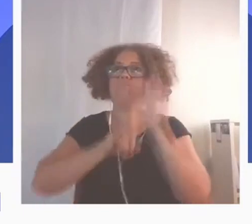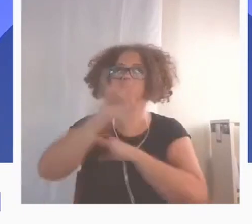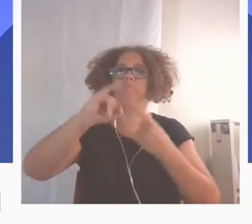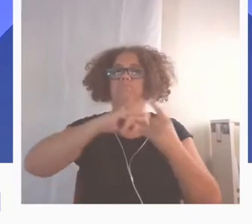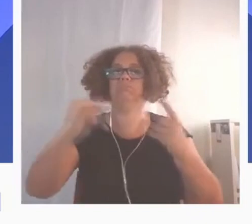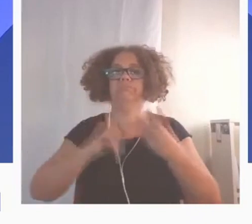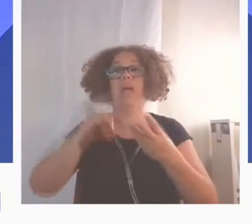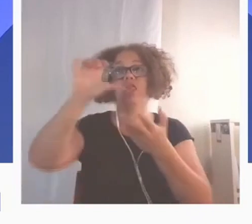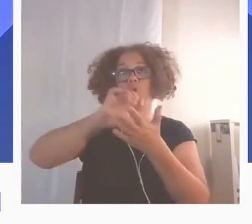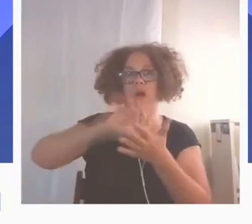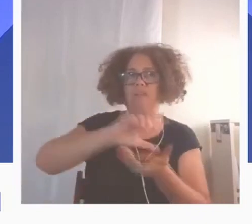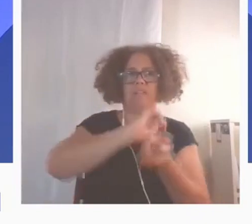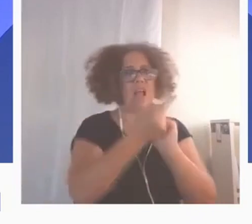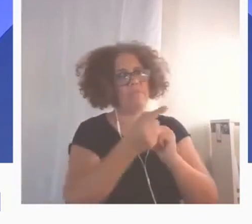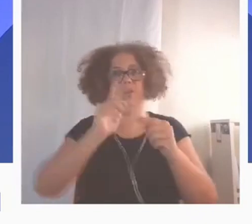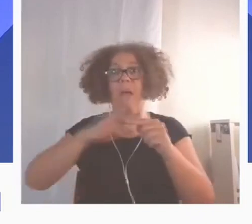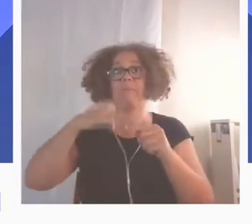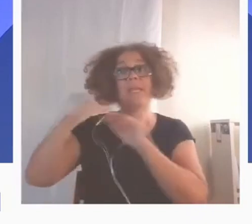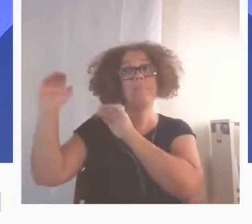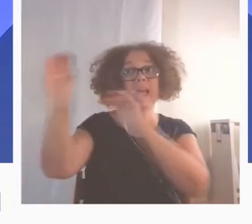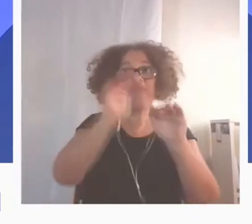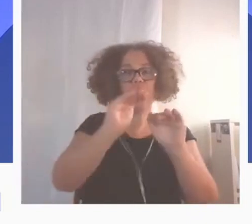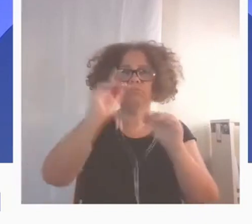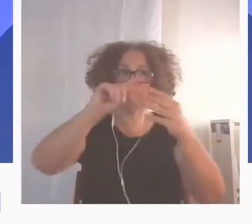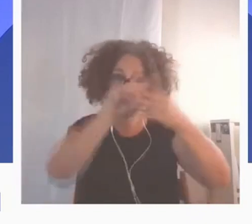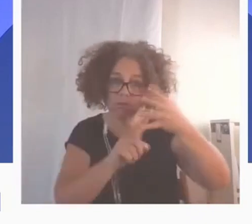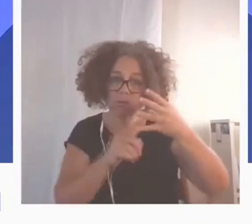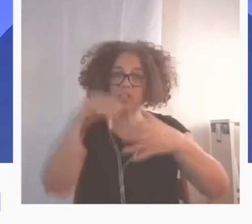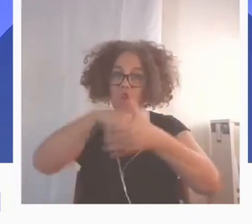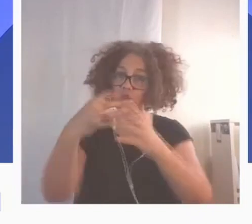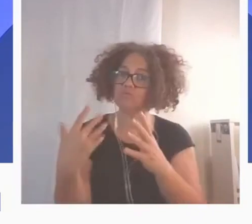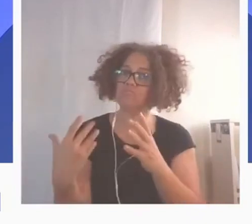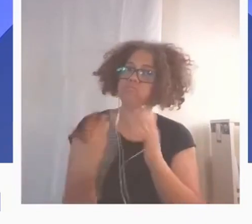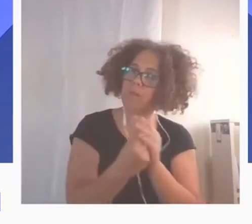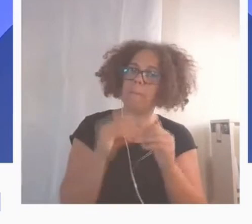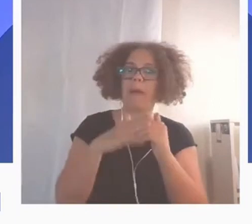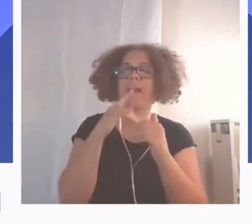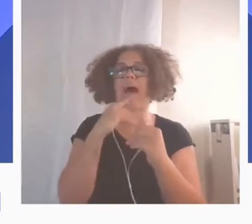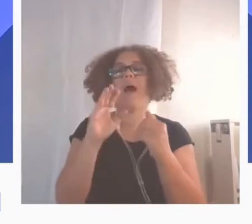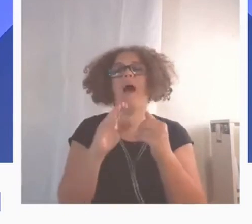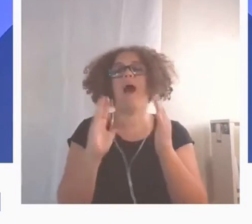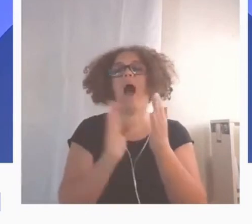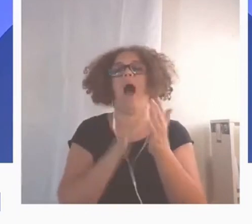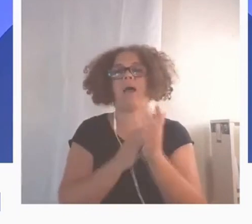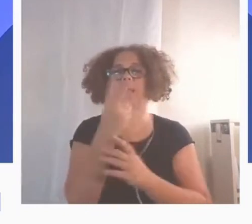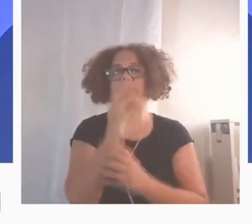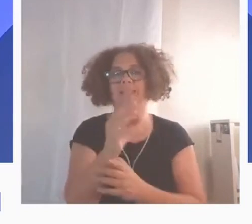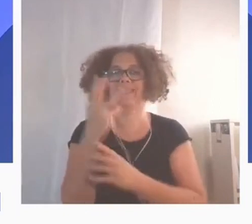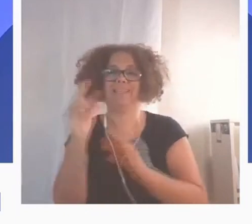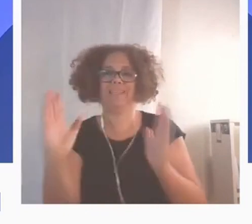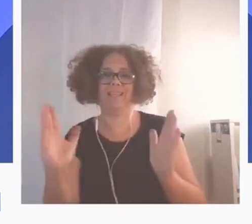ciudades, la migración, todos retos vinculados a la Agenda 2030 y BBK Cuna además se destaca